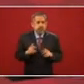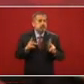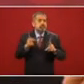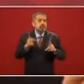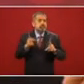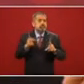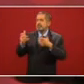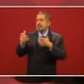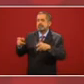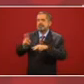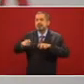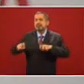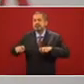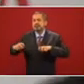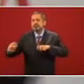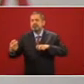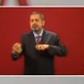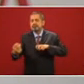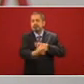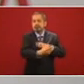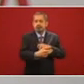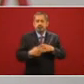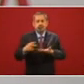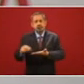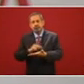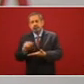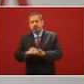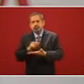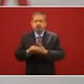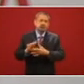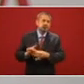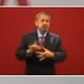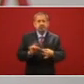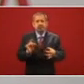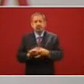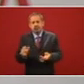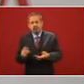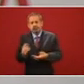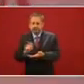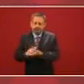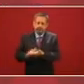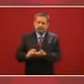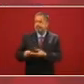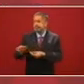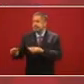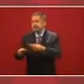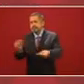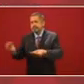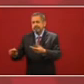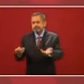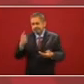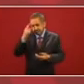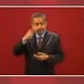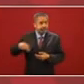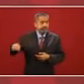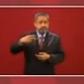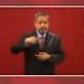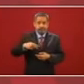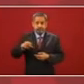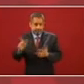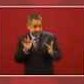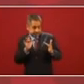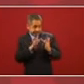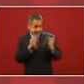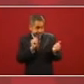esté sentado en la estación de enfermeras firmando recetas o haciendo prescripciones para el resto de los pacientes y que no está en